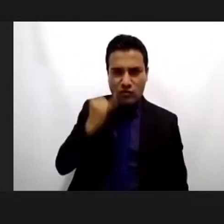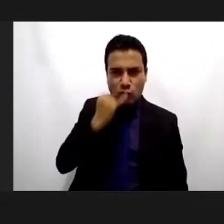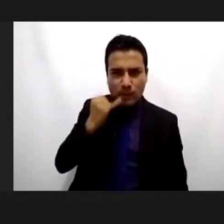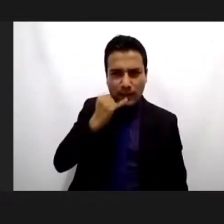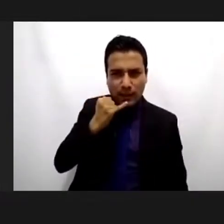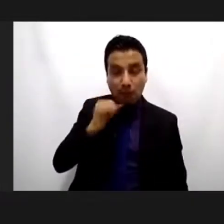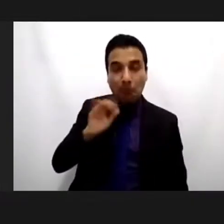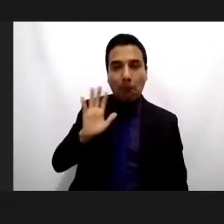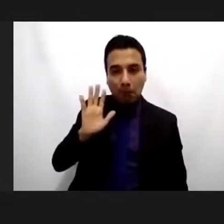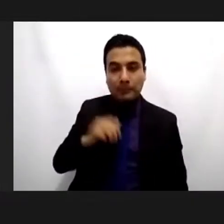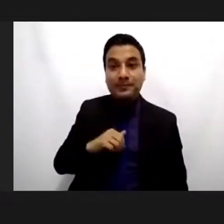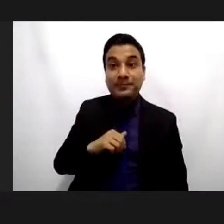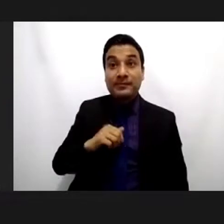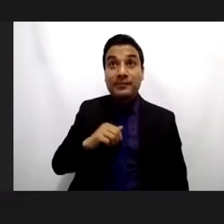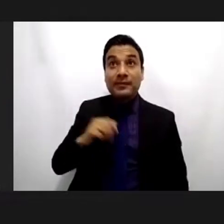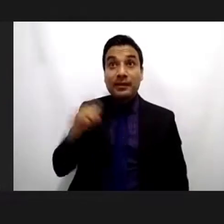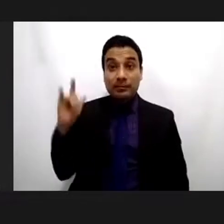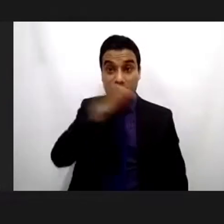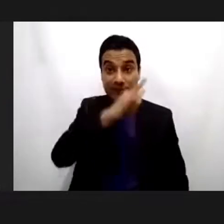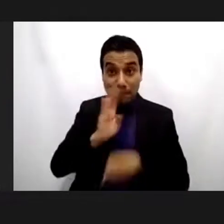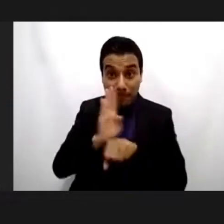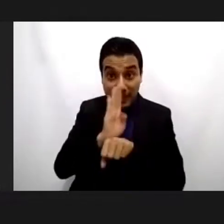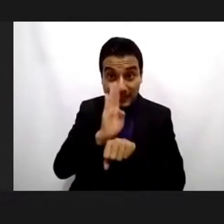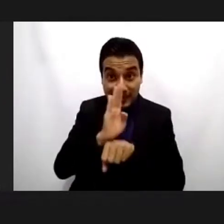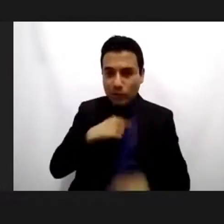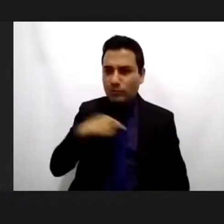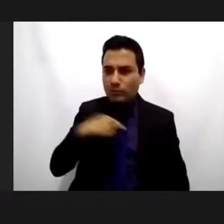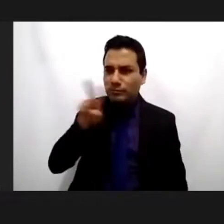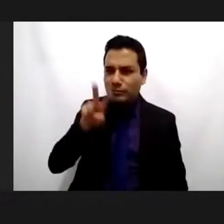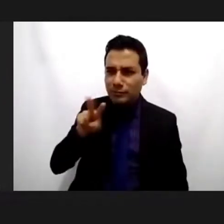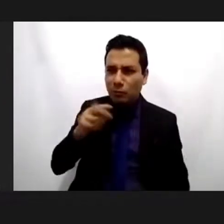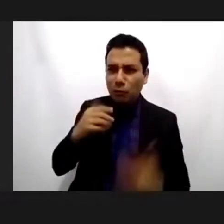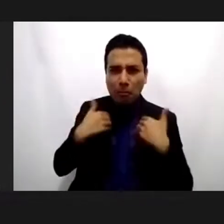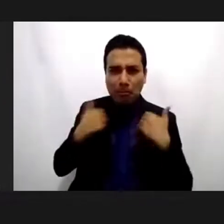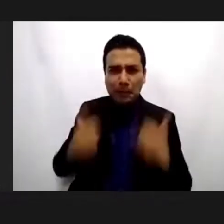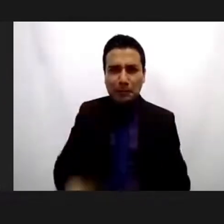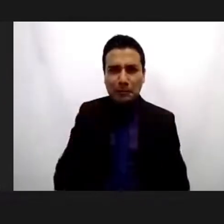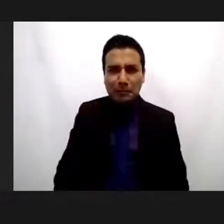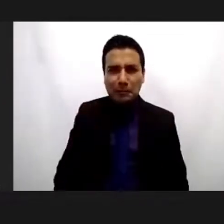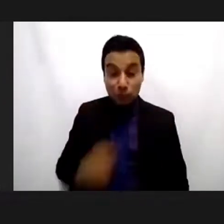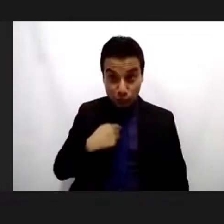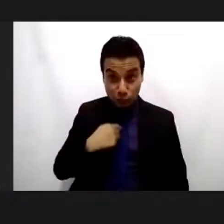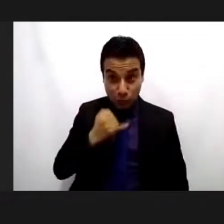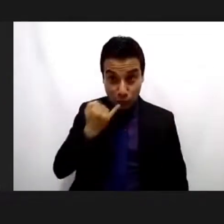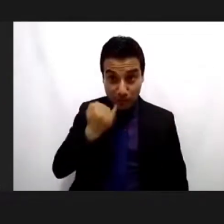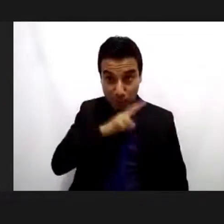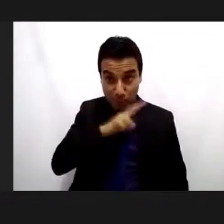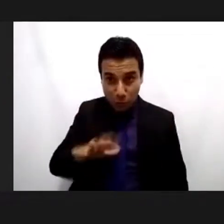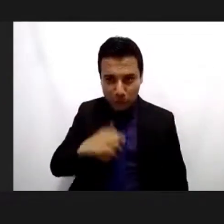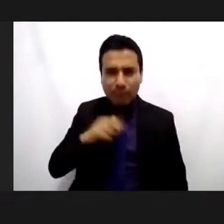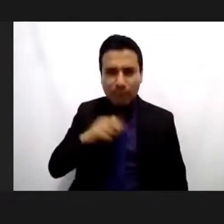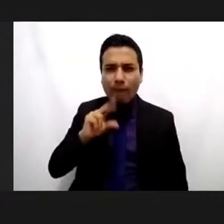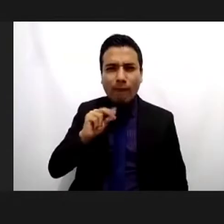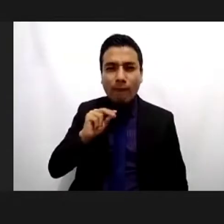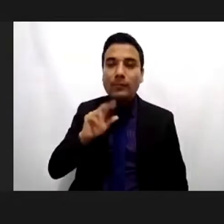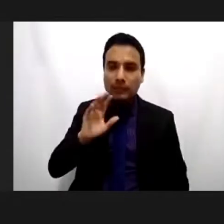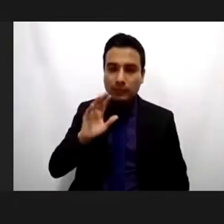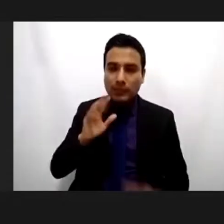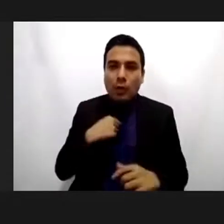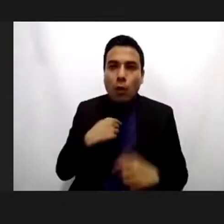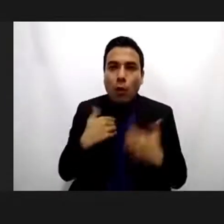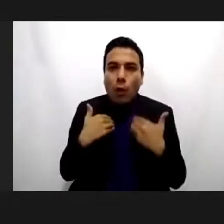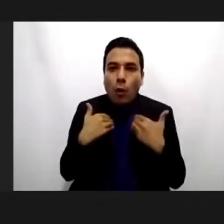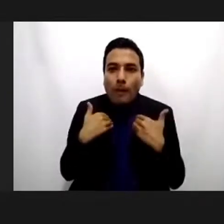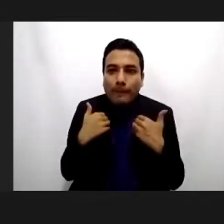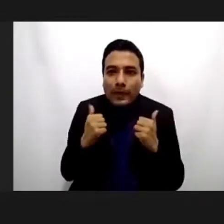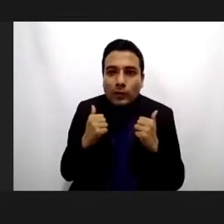Brasil y a veces creo estar entendiendo. Yo no hablo portugués, pero comprendo portugués. Me parece que ese